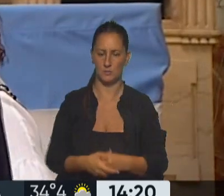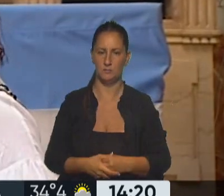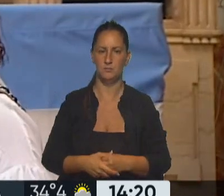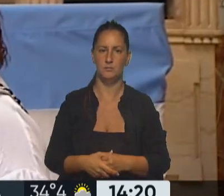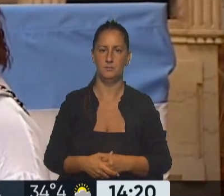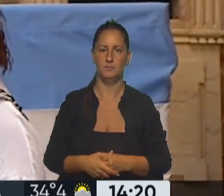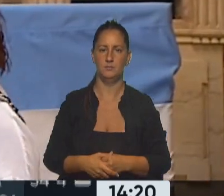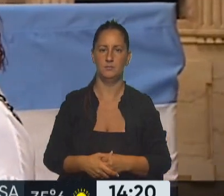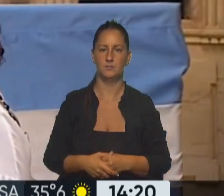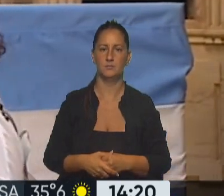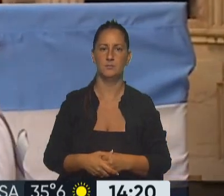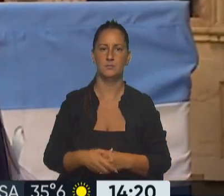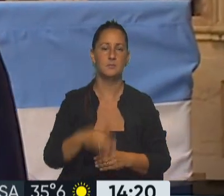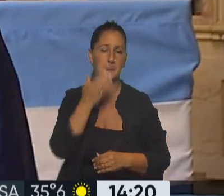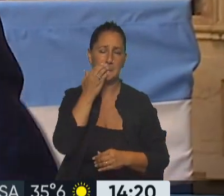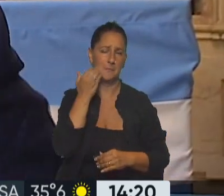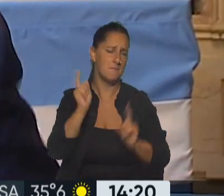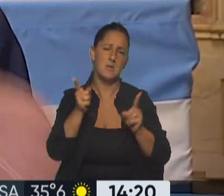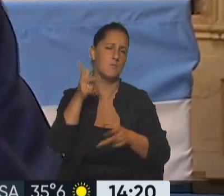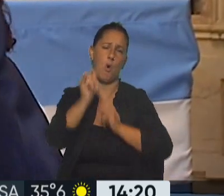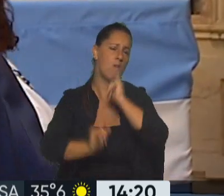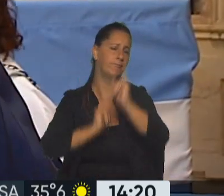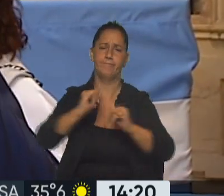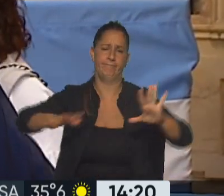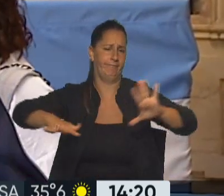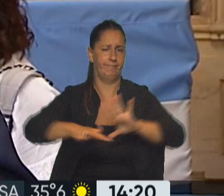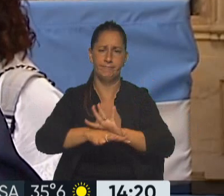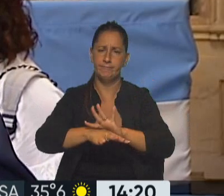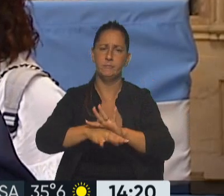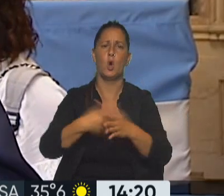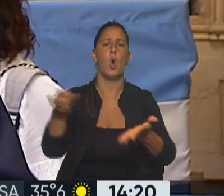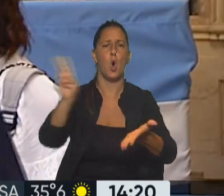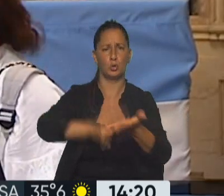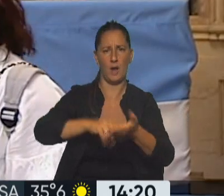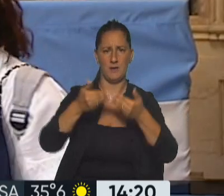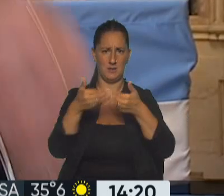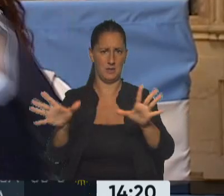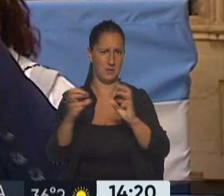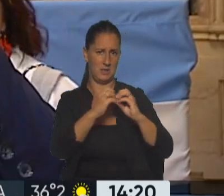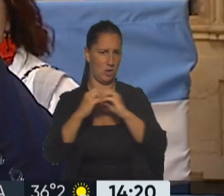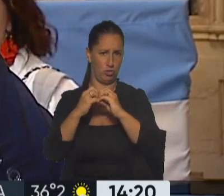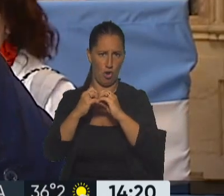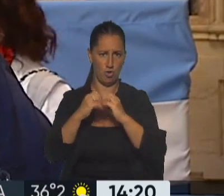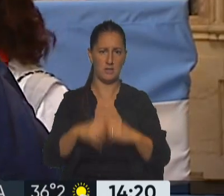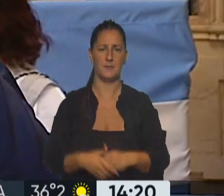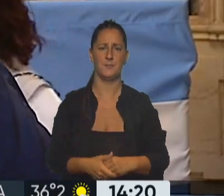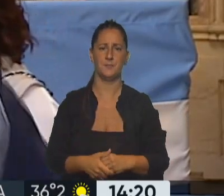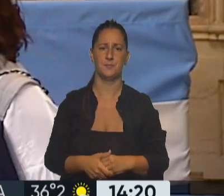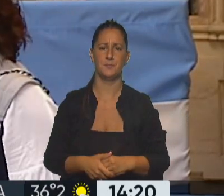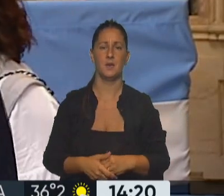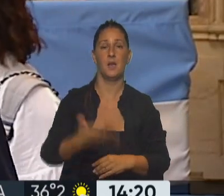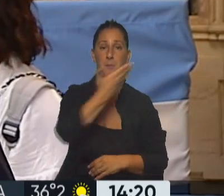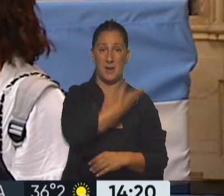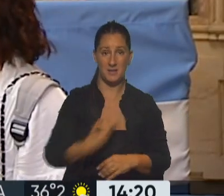verdad que con la contundencia de siempre, ¿no? Nueva apertura de periodo de sesiones ordinarias y el presidente